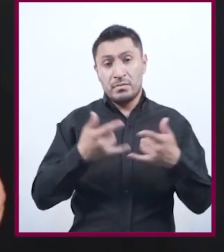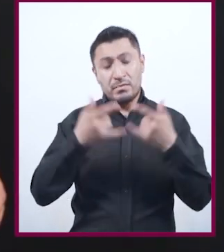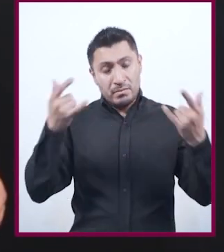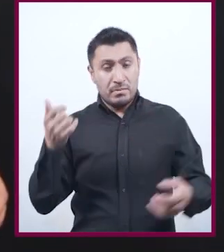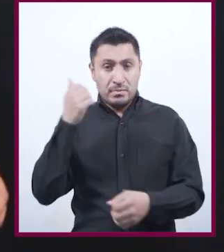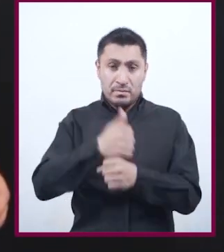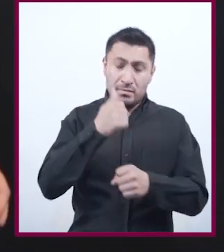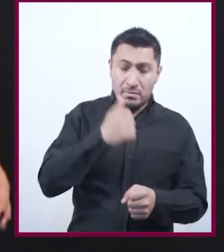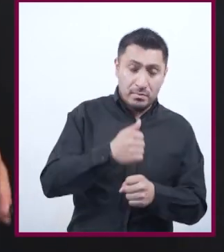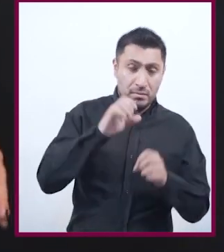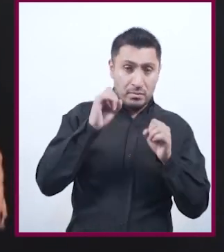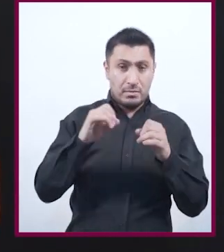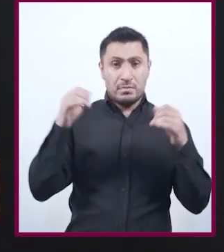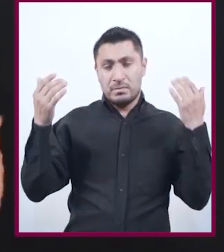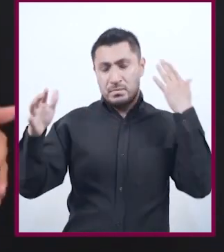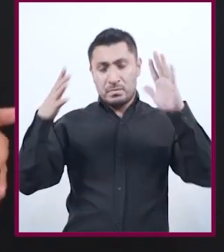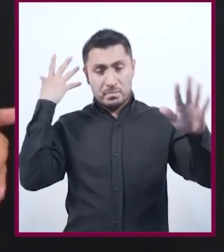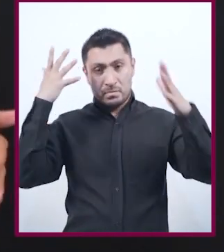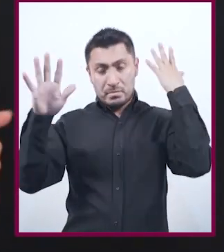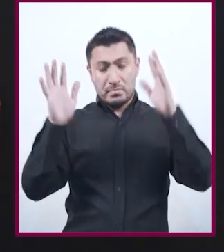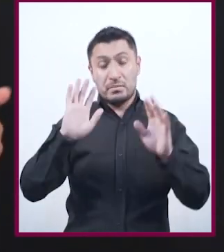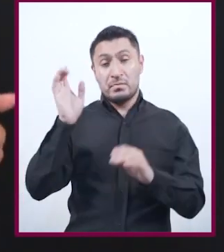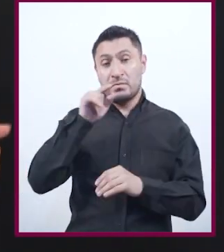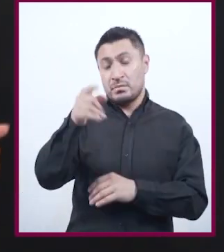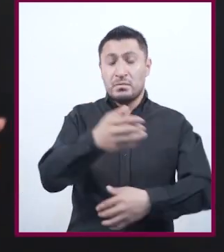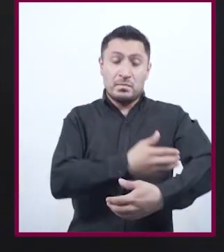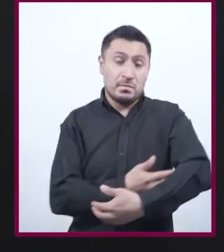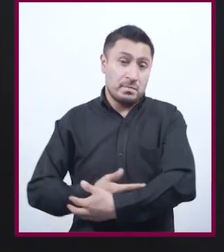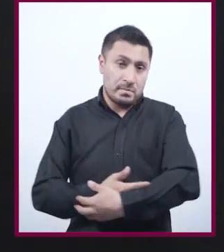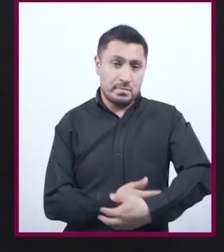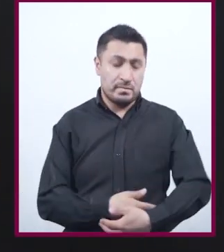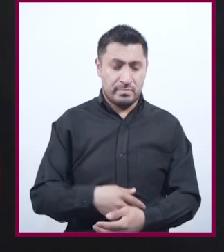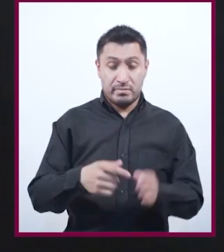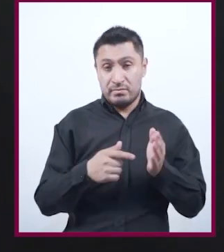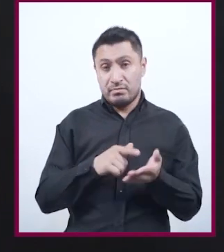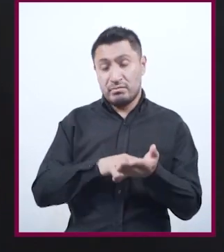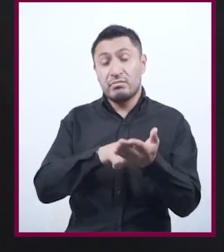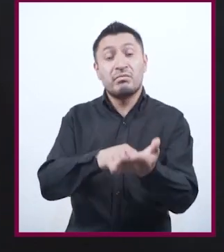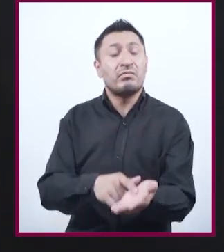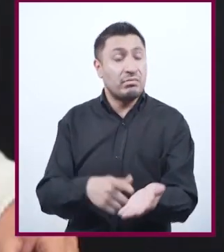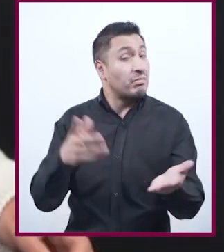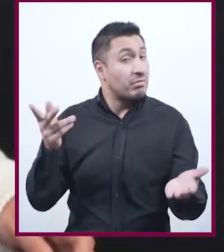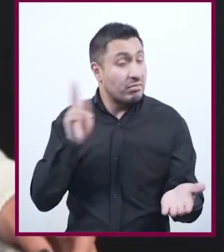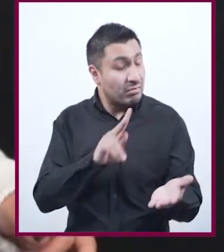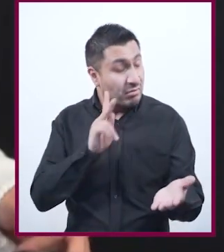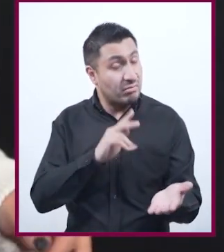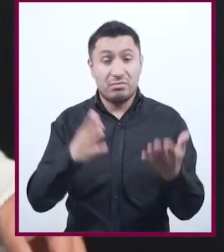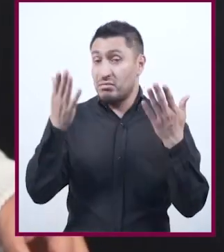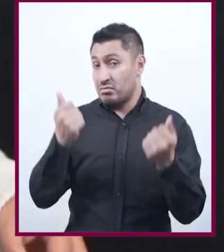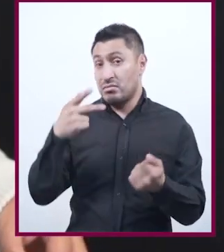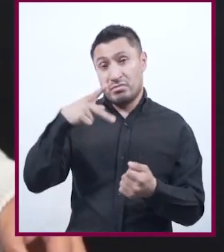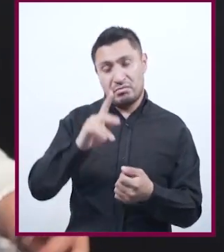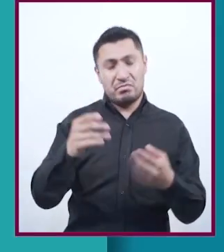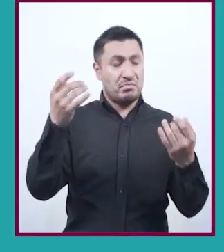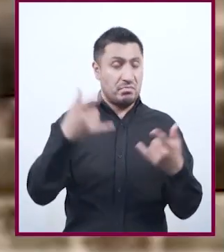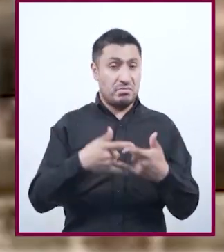bebé. ¿Hay pruebas? No, pero igual el relato se incorpora a la tradición. Otro ejemplo. Según los